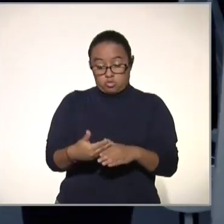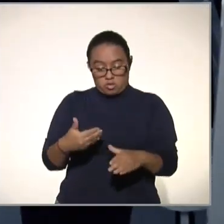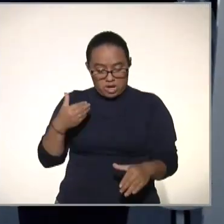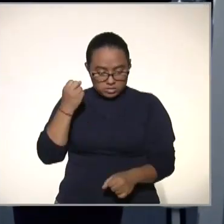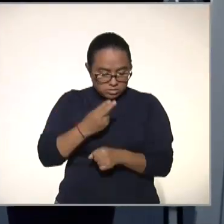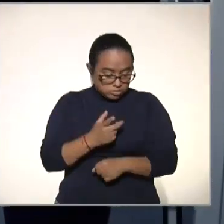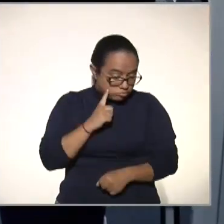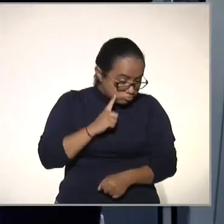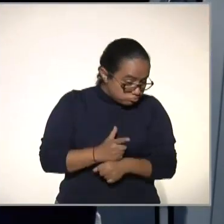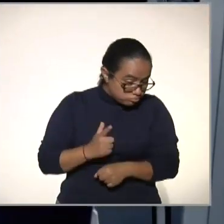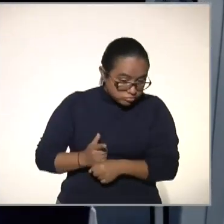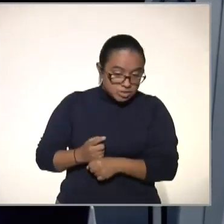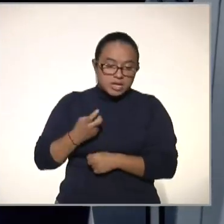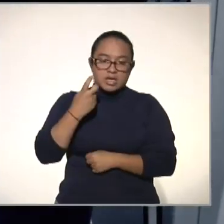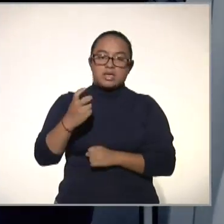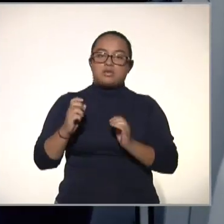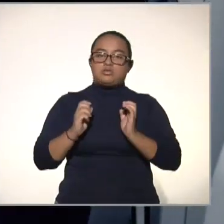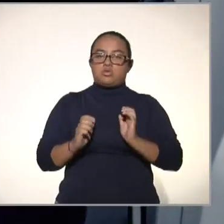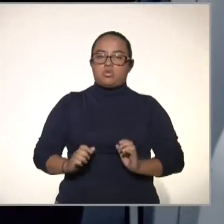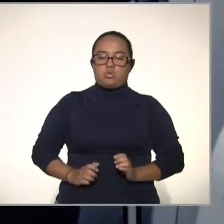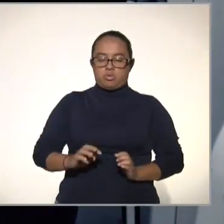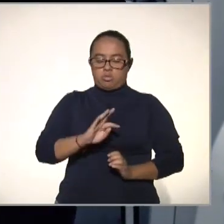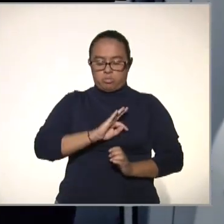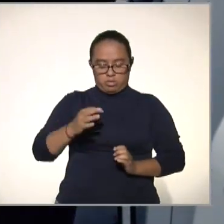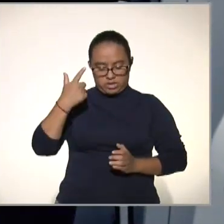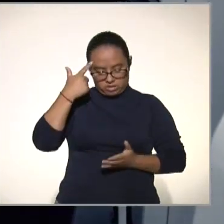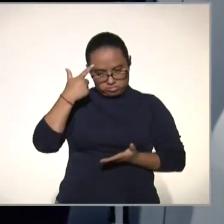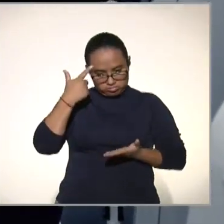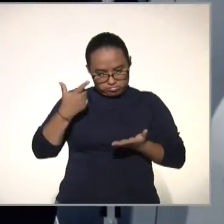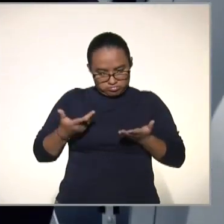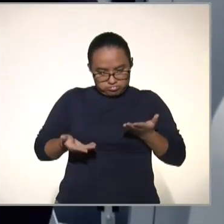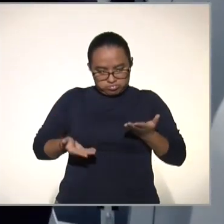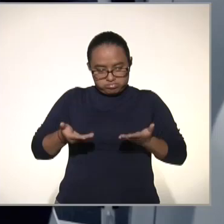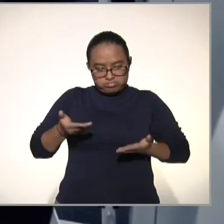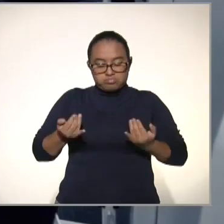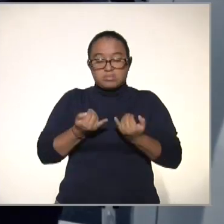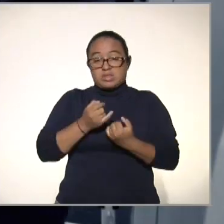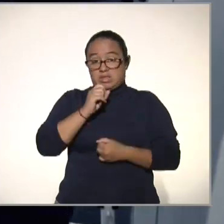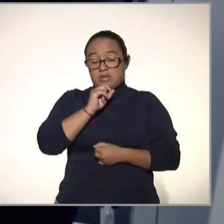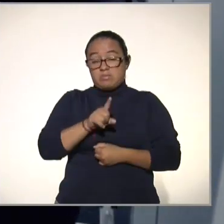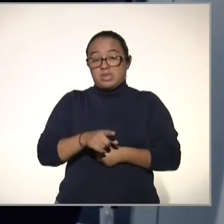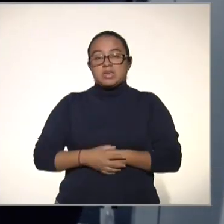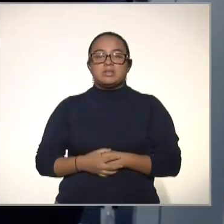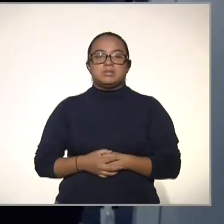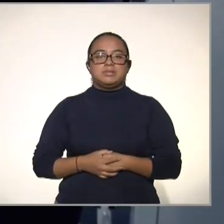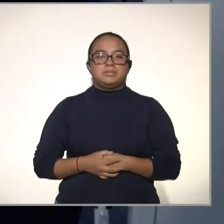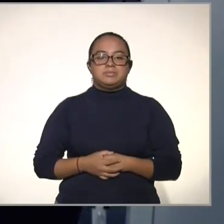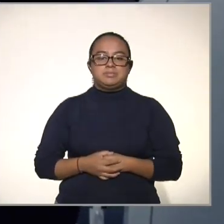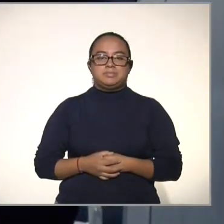ayudan a las mujeres a equilibrar su cuerpo y su mente durante esta etapa.